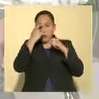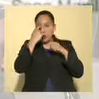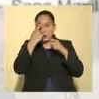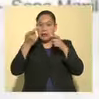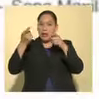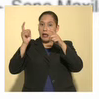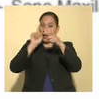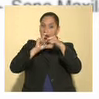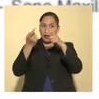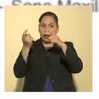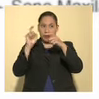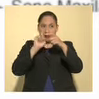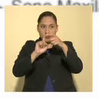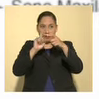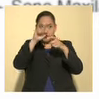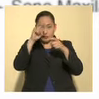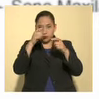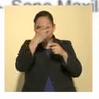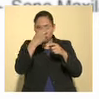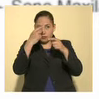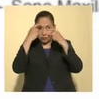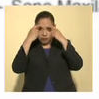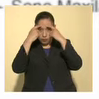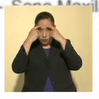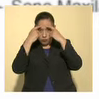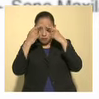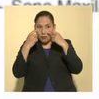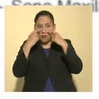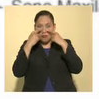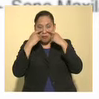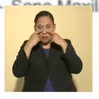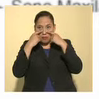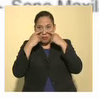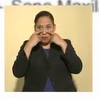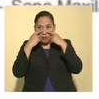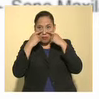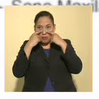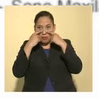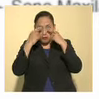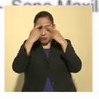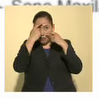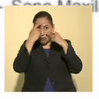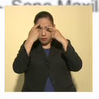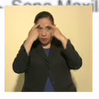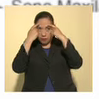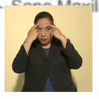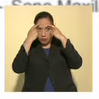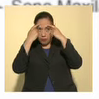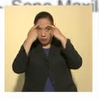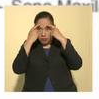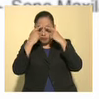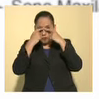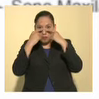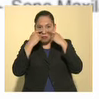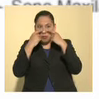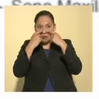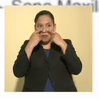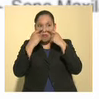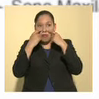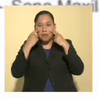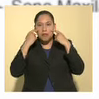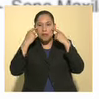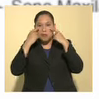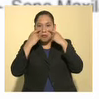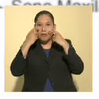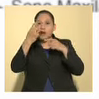nariz. Con esos, los ojos. Más o menos. Están los maxilares, los frontales y esfenoidales. Todo